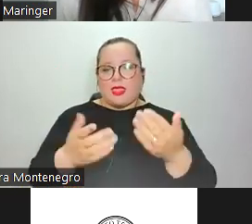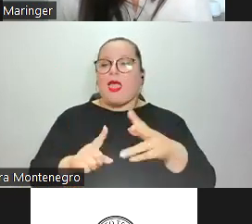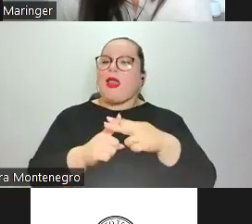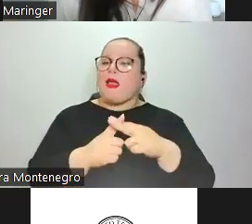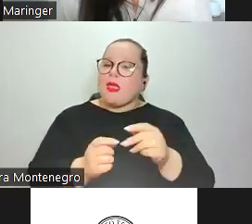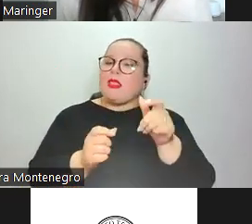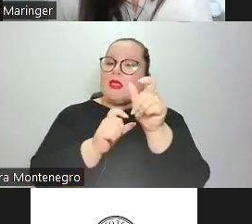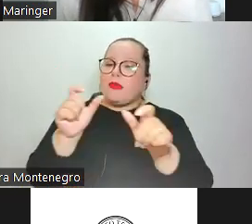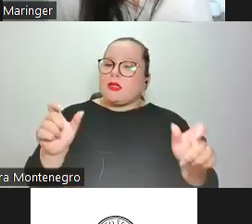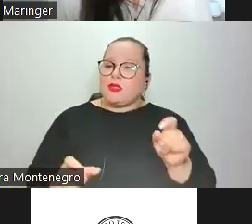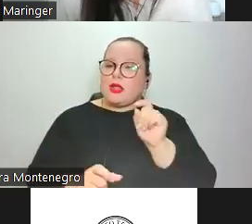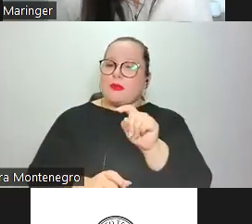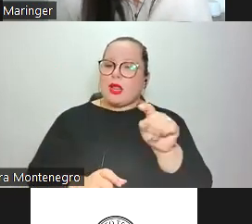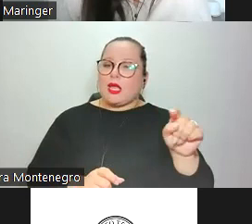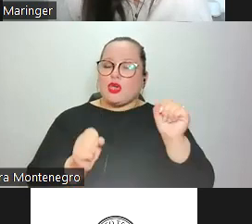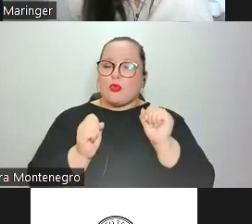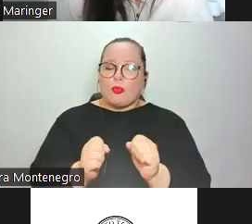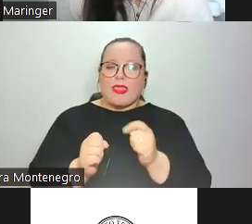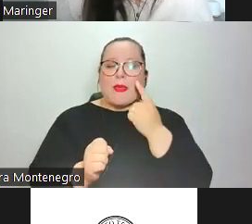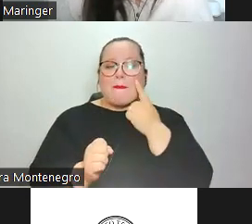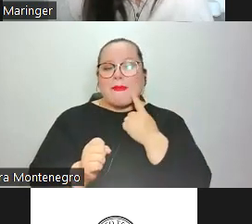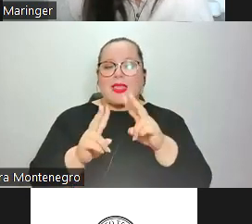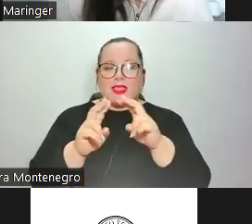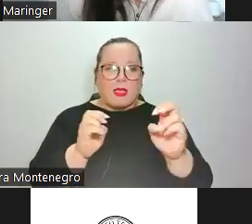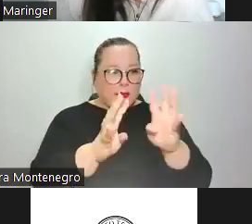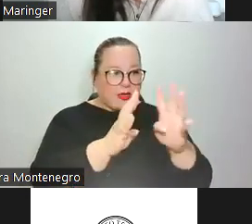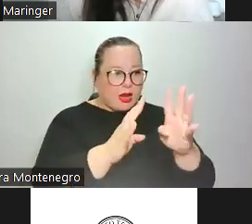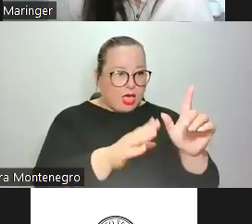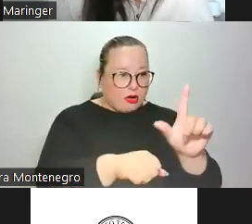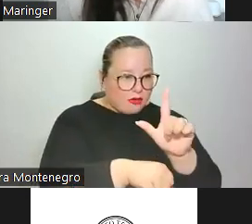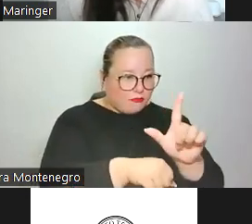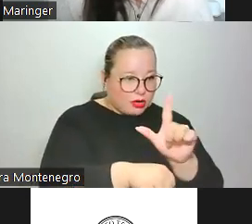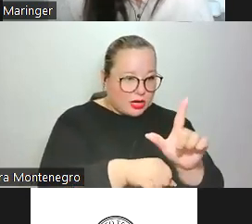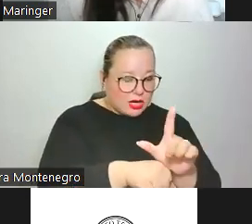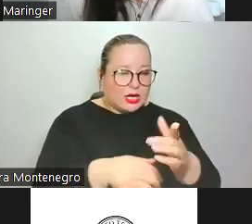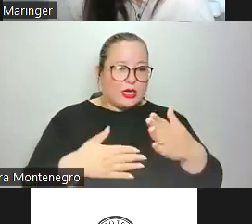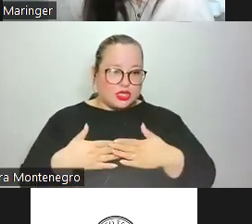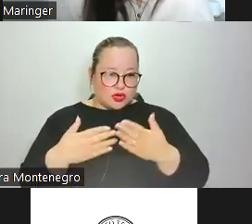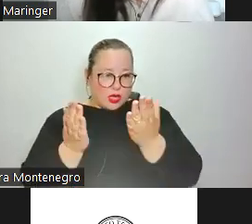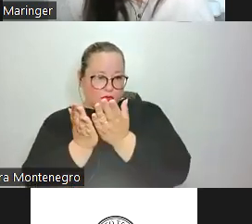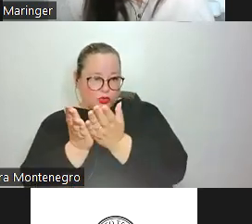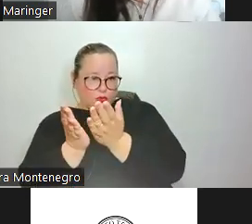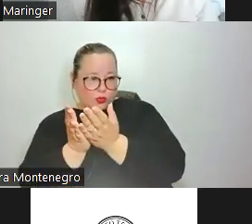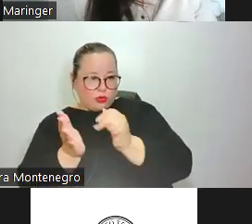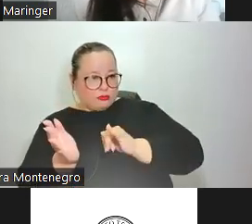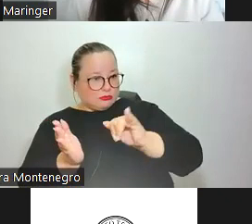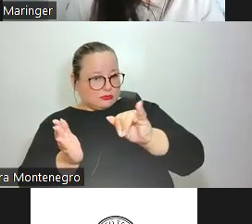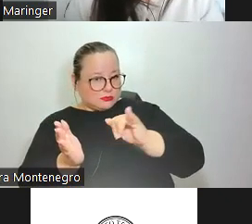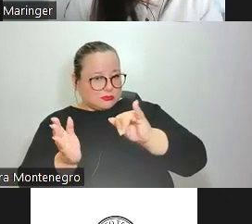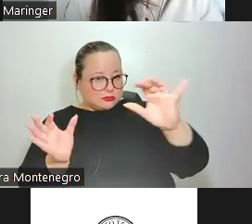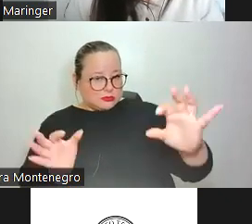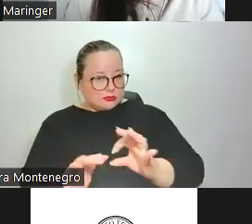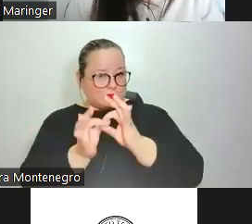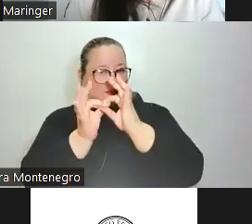personas para que puedan acortar la brecha entre el mercado laboral y sus estudios y su formación para que encuentren ese